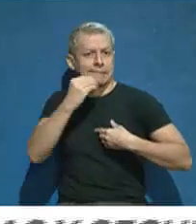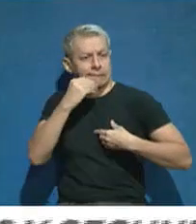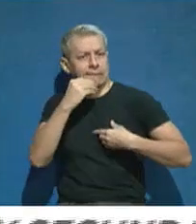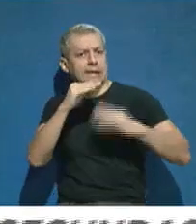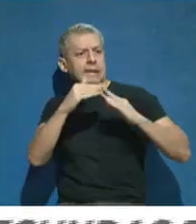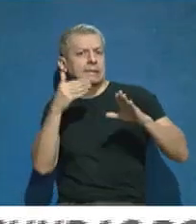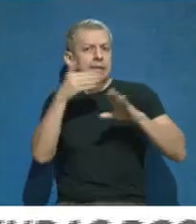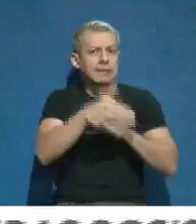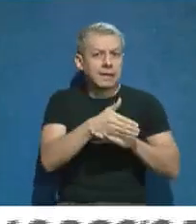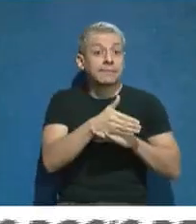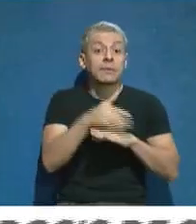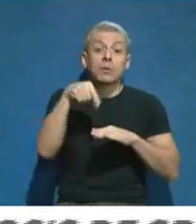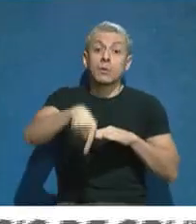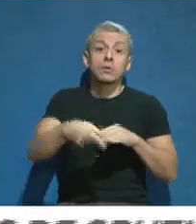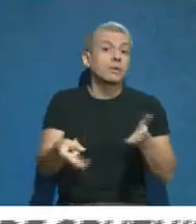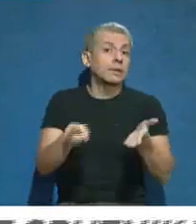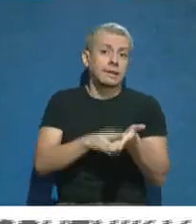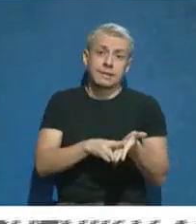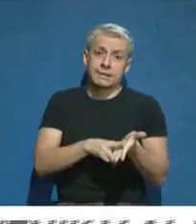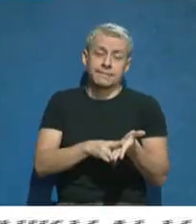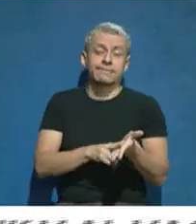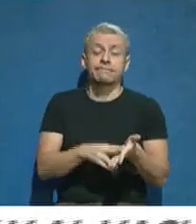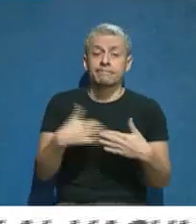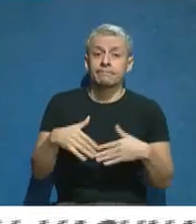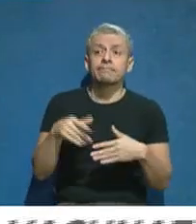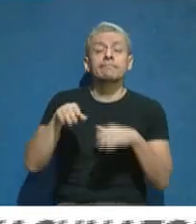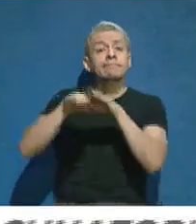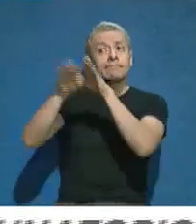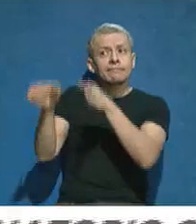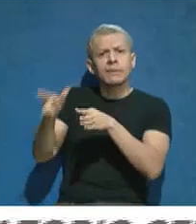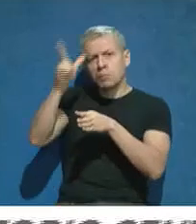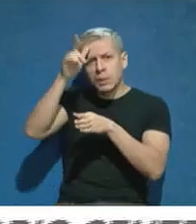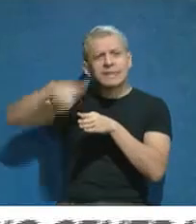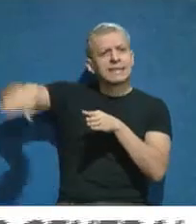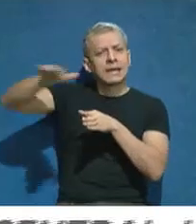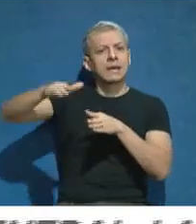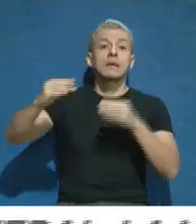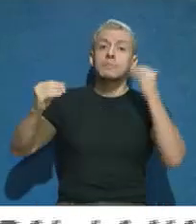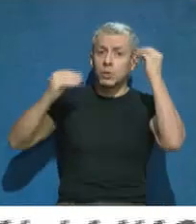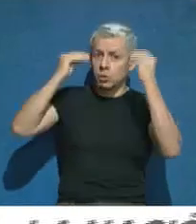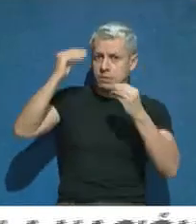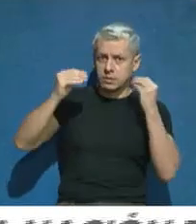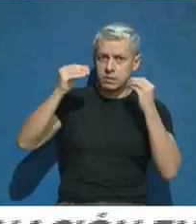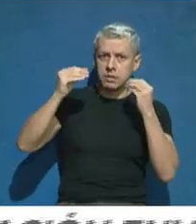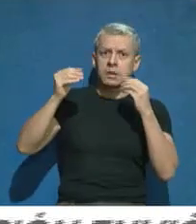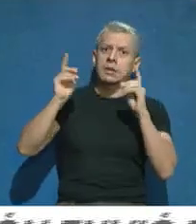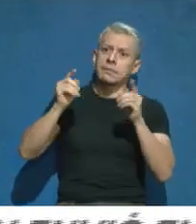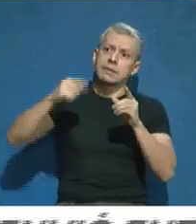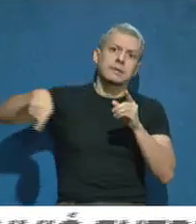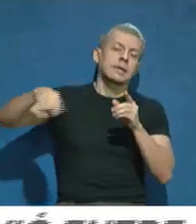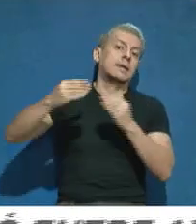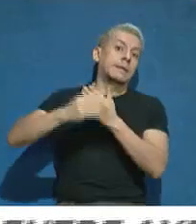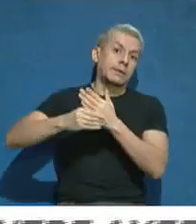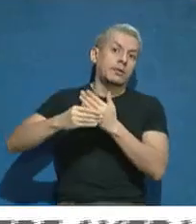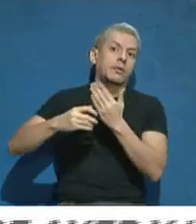vuelve a darse aquí en la provincia de Mendoza y, como te decía, hay preocupación y también malestar en la fuerza, además del trabajo que se está llevando adelante desde el Ministerio